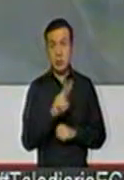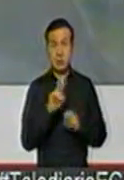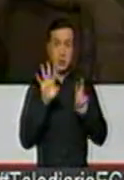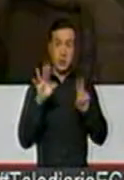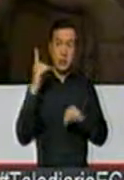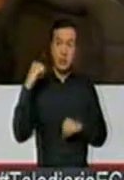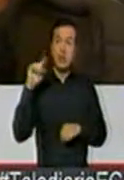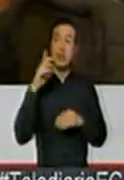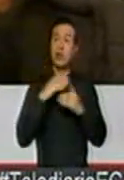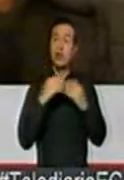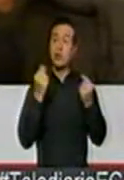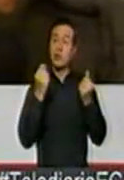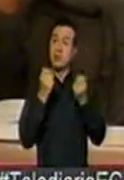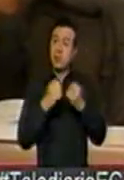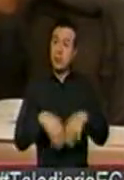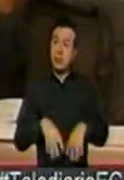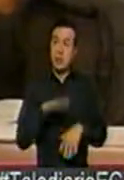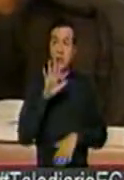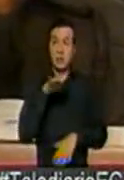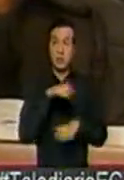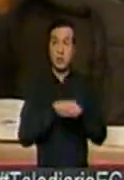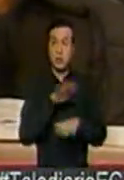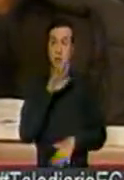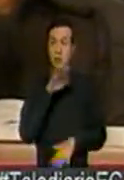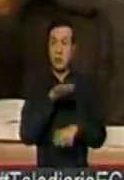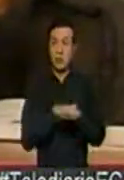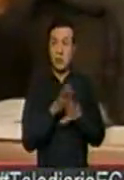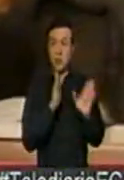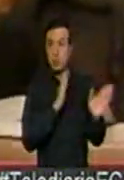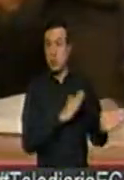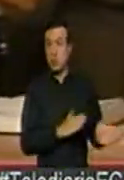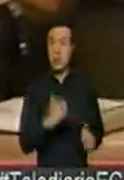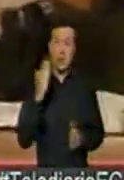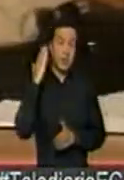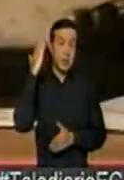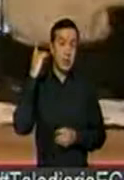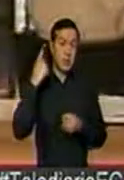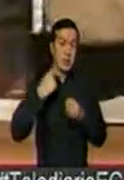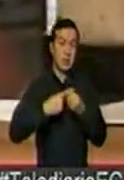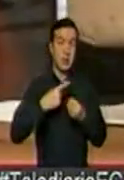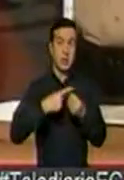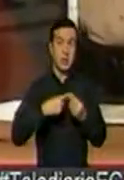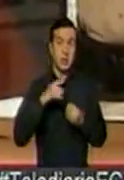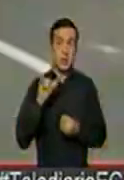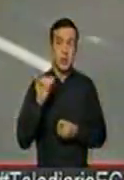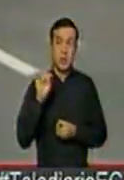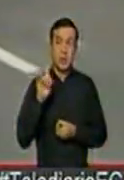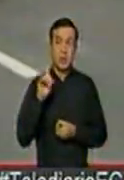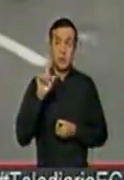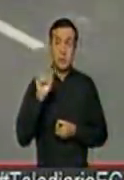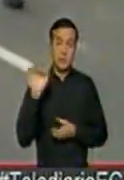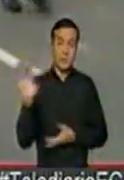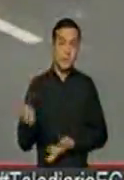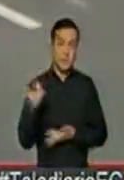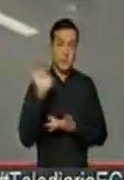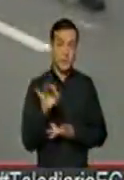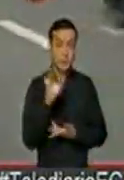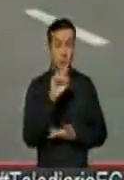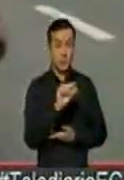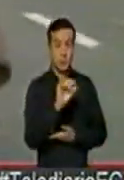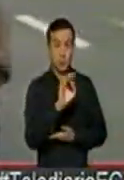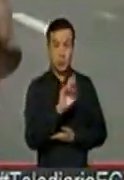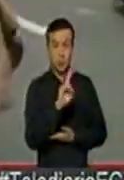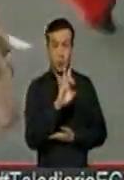de dólares. A las 5 de la tarde de este martes, está previsto que el alcalde de Quito, Jorge Yunda, se reúna con representantes del Frente Unitario